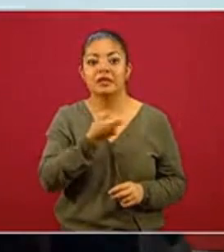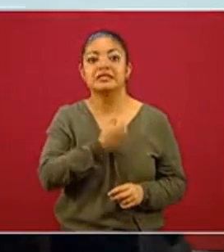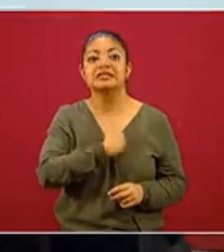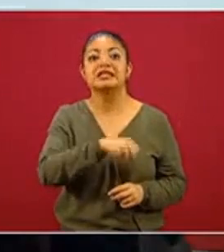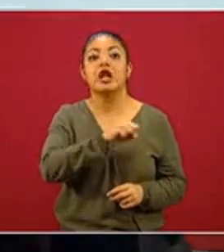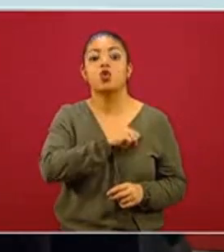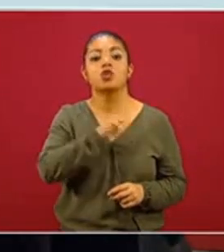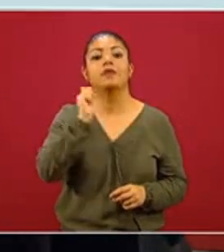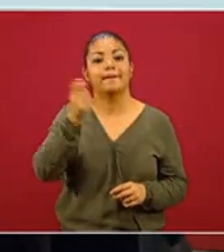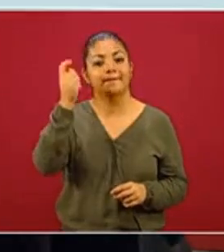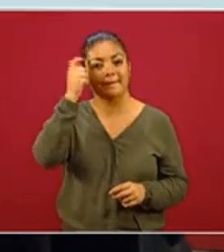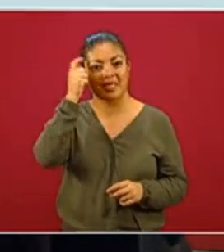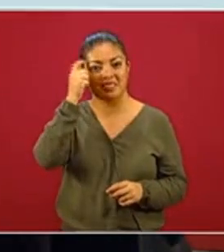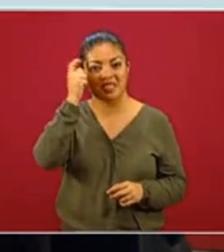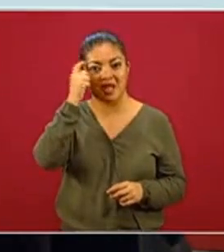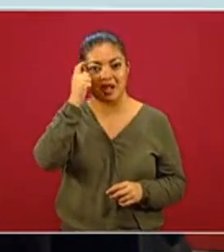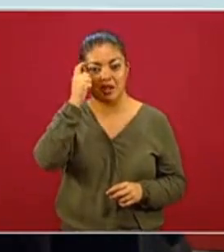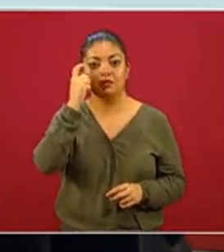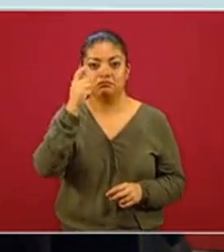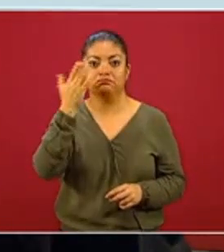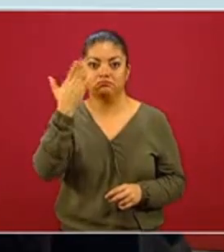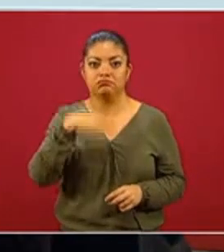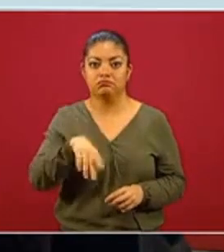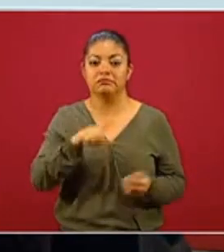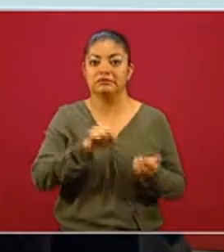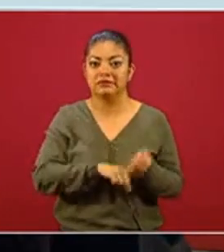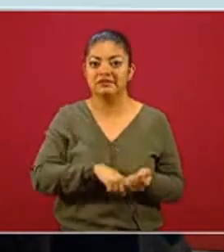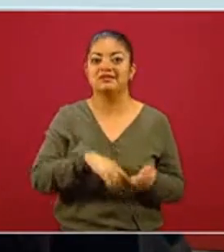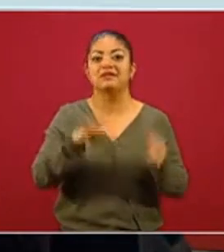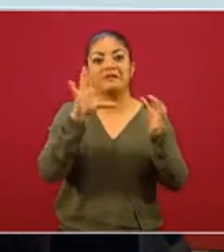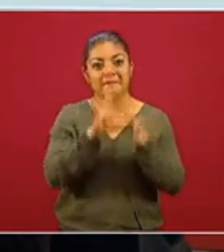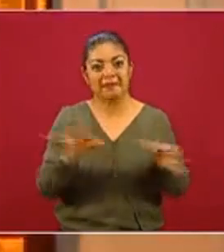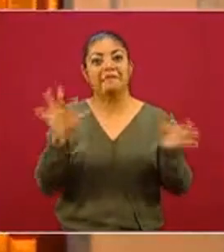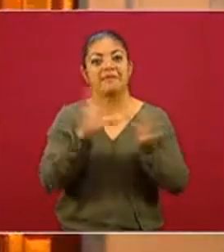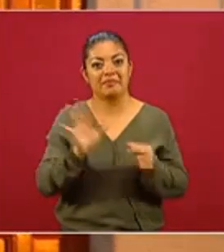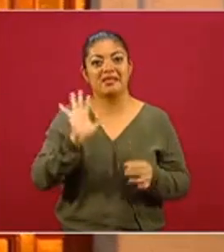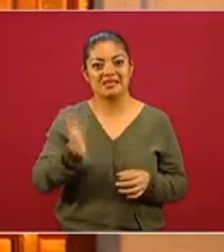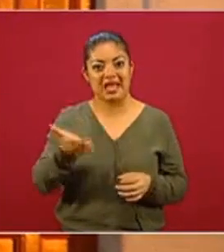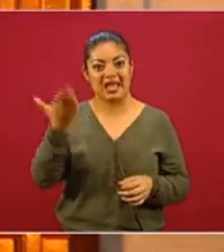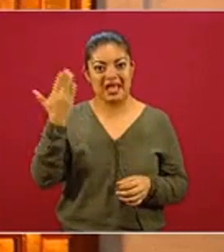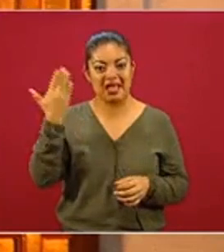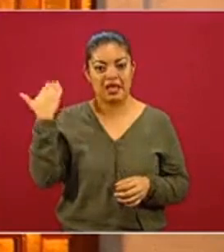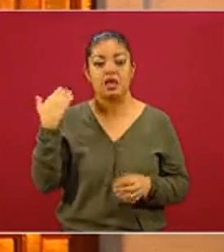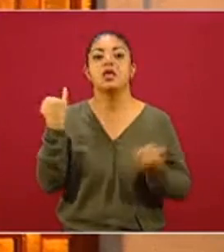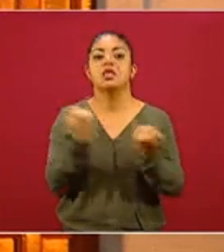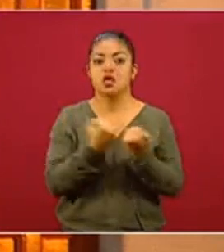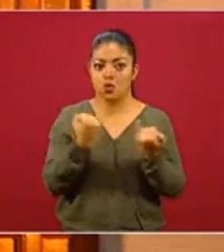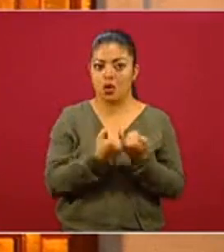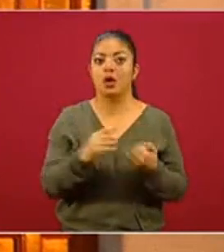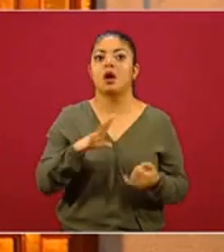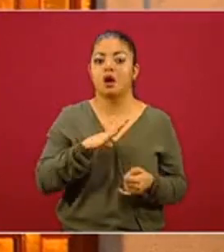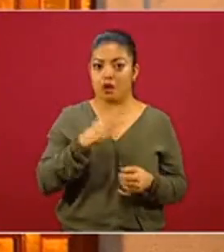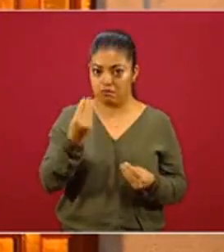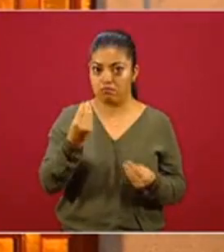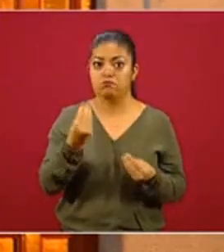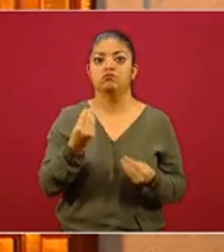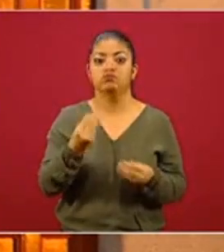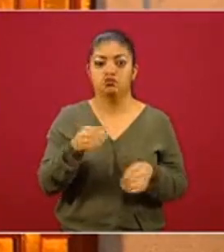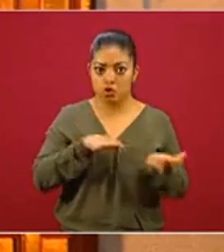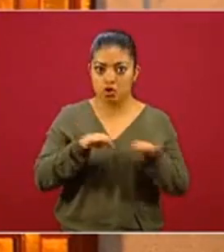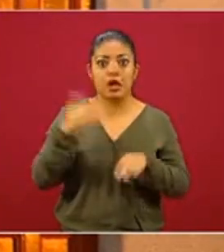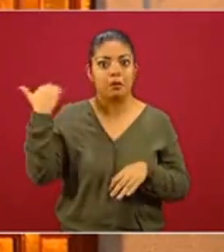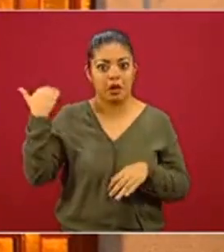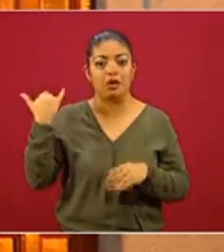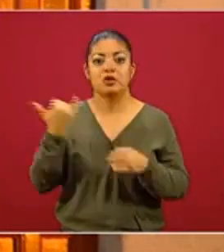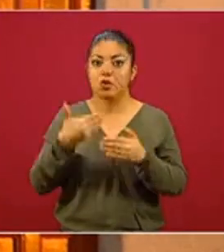que ya han habido varias mesas del componente de salud mental y hay mucho trabajo hecho y por hacer. Prevención